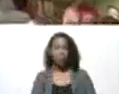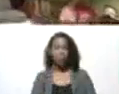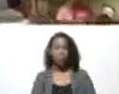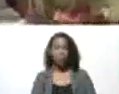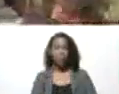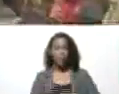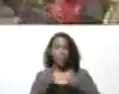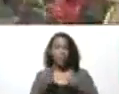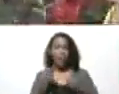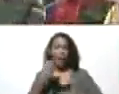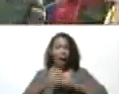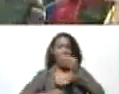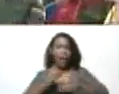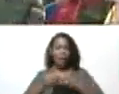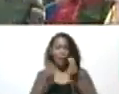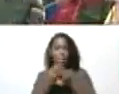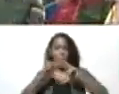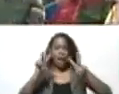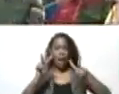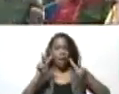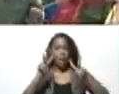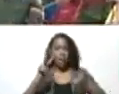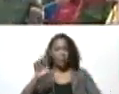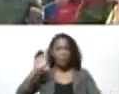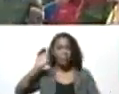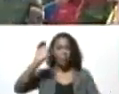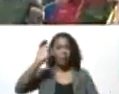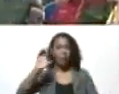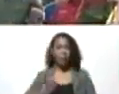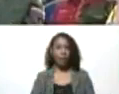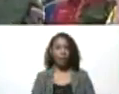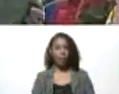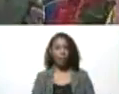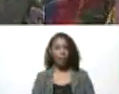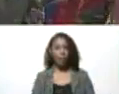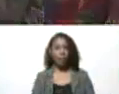para blindar la paz de la patria.